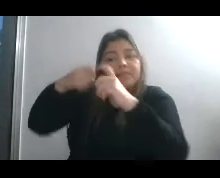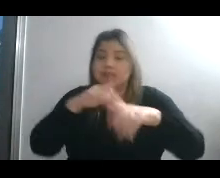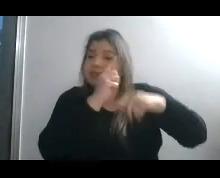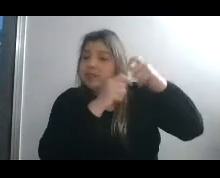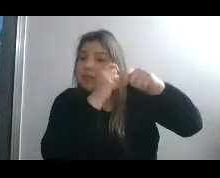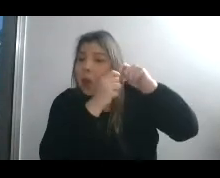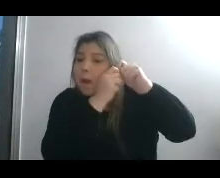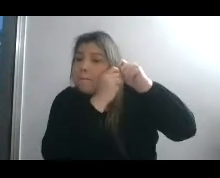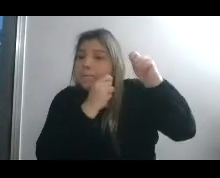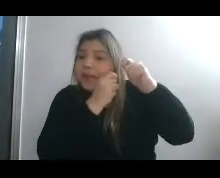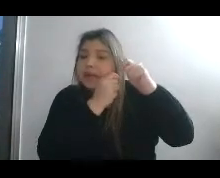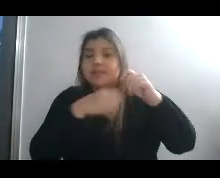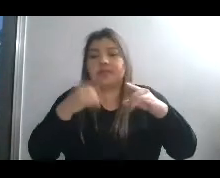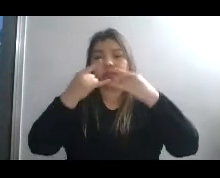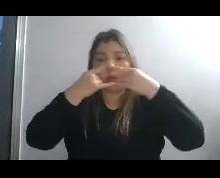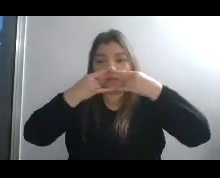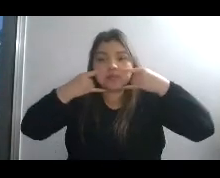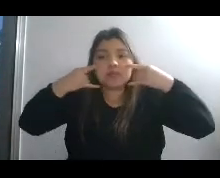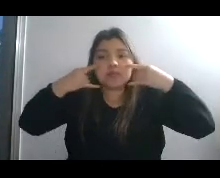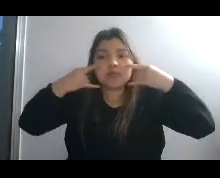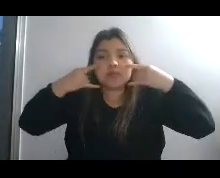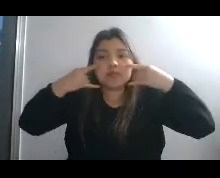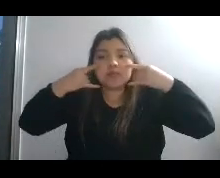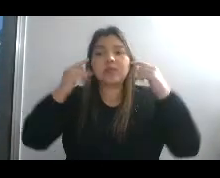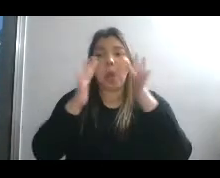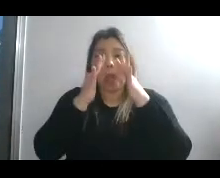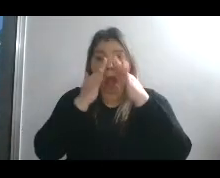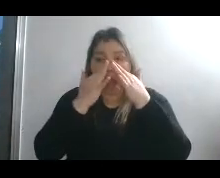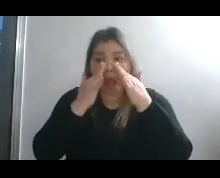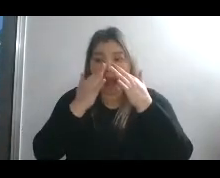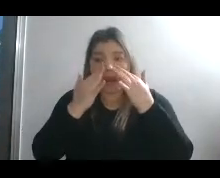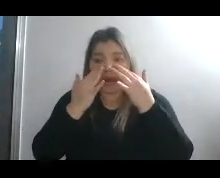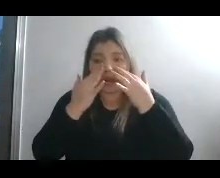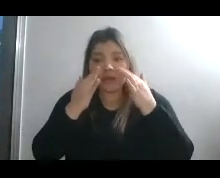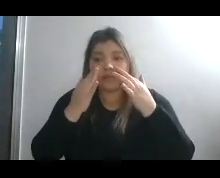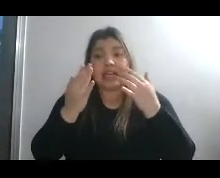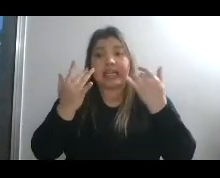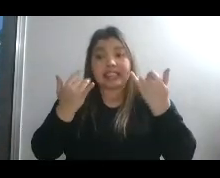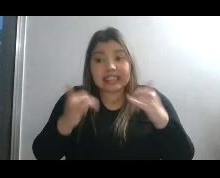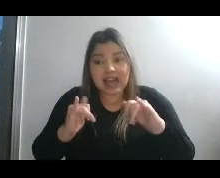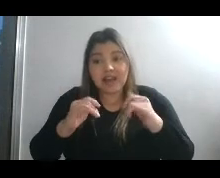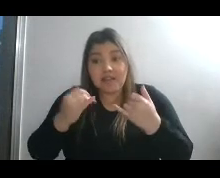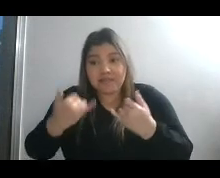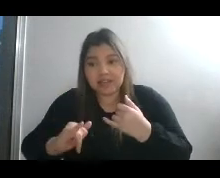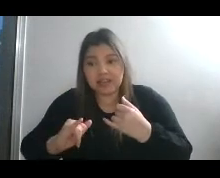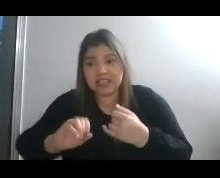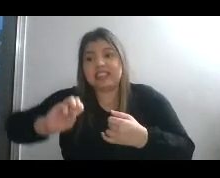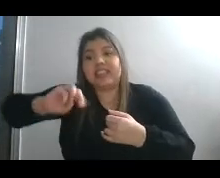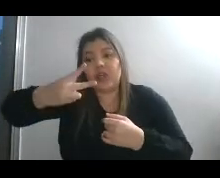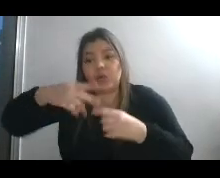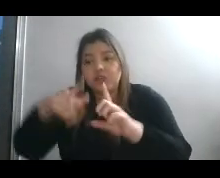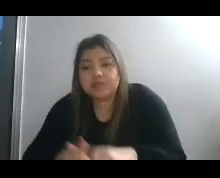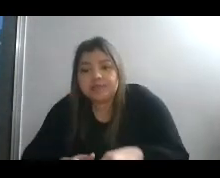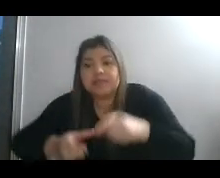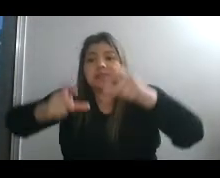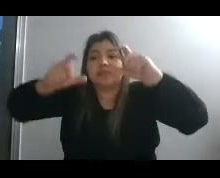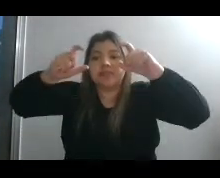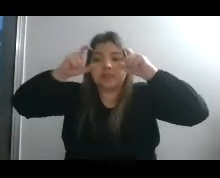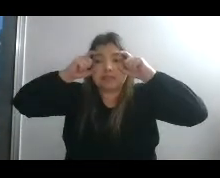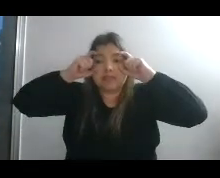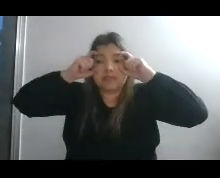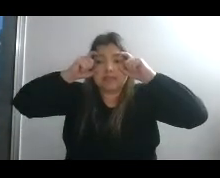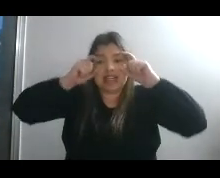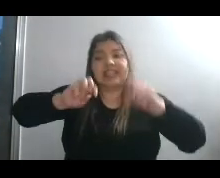deberíamos fijar bien la mascarilla a la cara y luego sí colocarme las gafas sobre la mascarilla, ¿cierto?